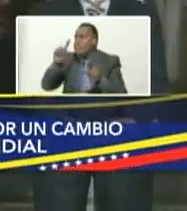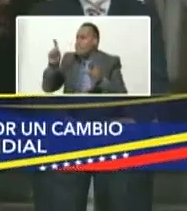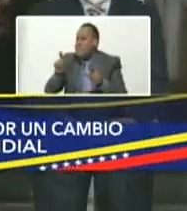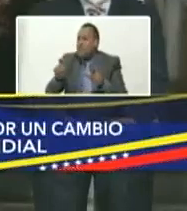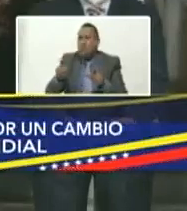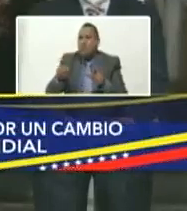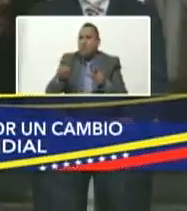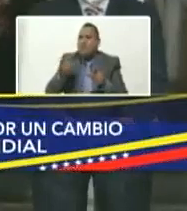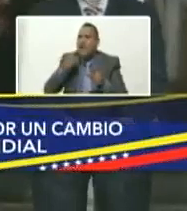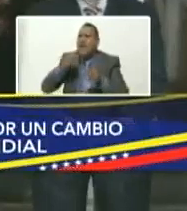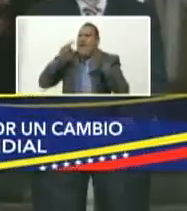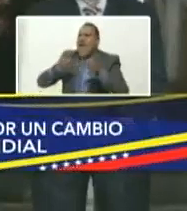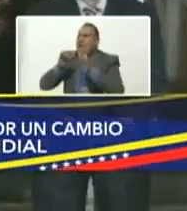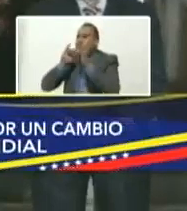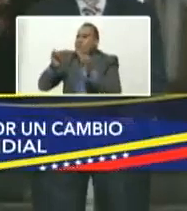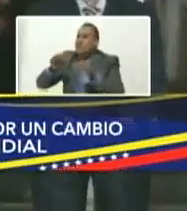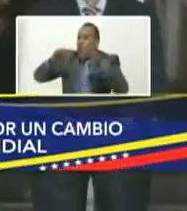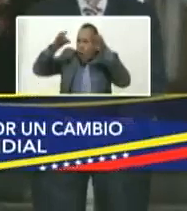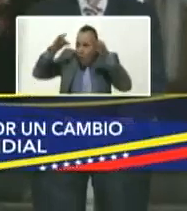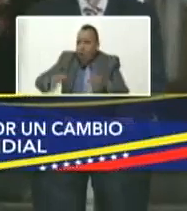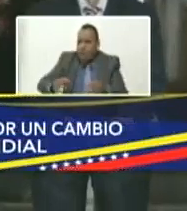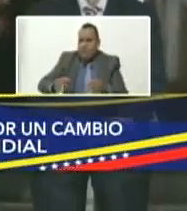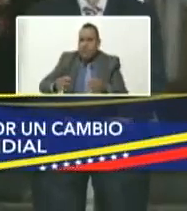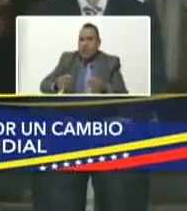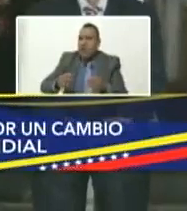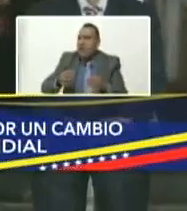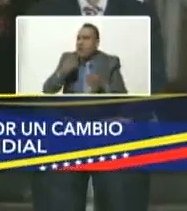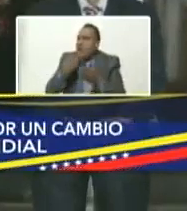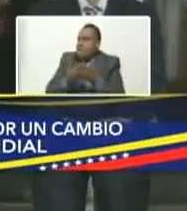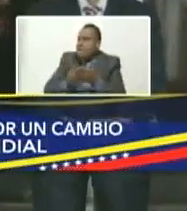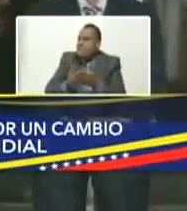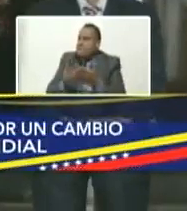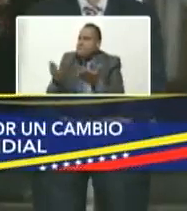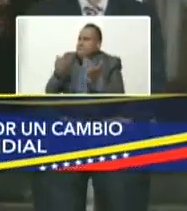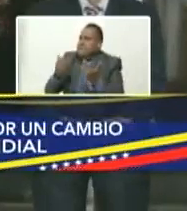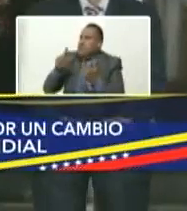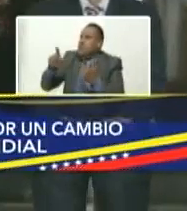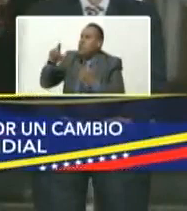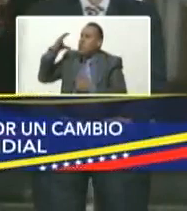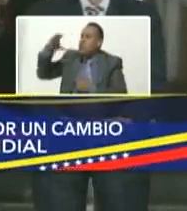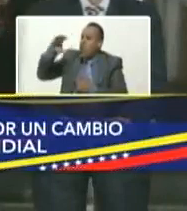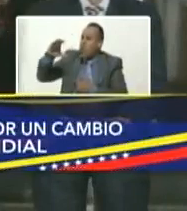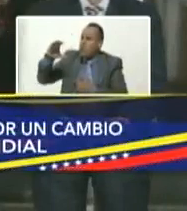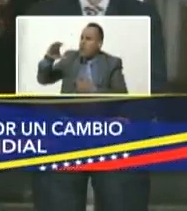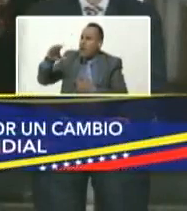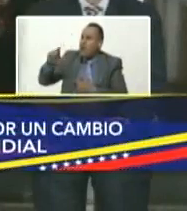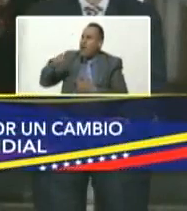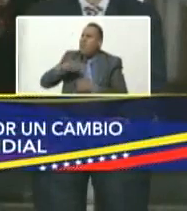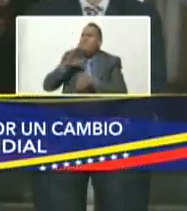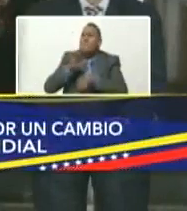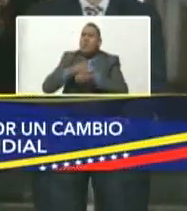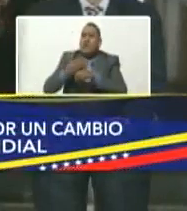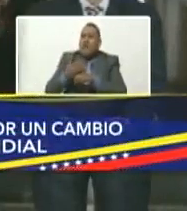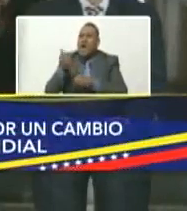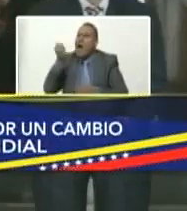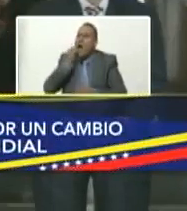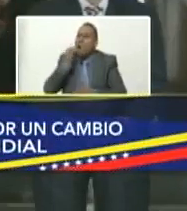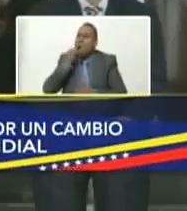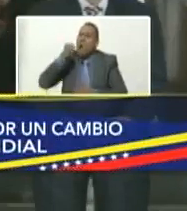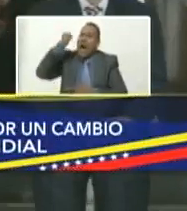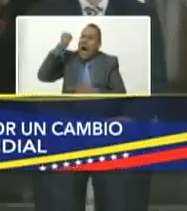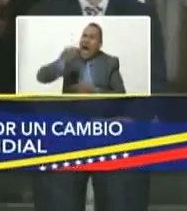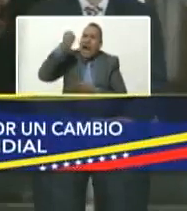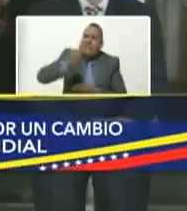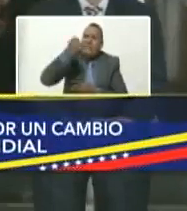datos certeros y rendición de cuenta al gobierno de Colombia por la violación masiva el asesinato,